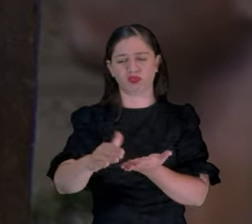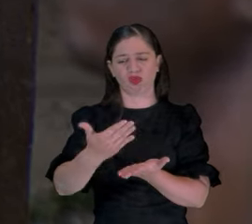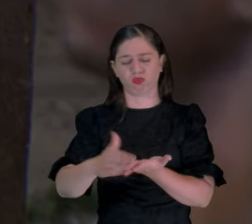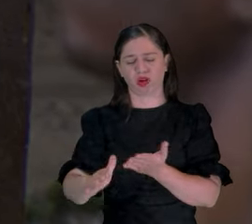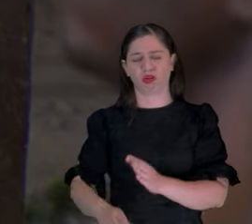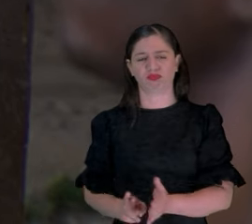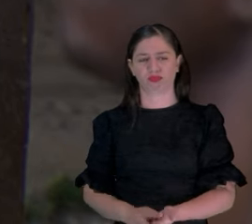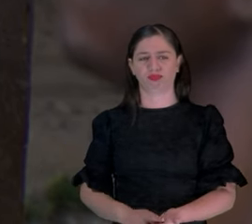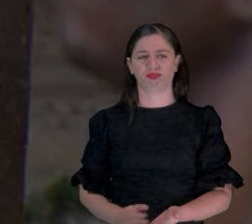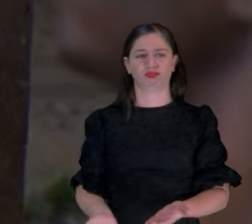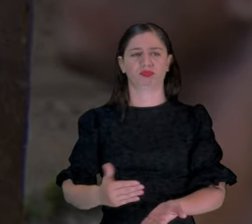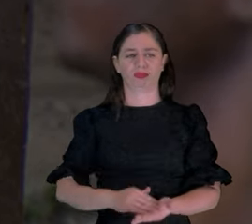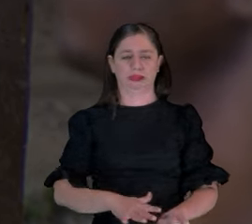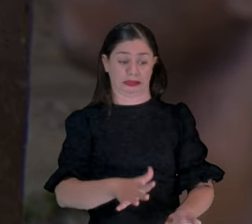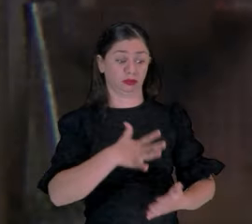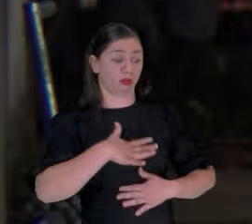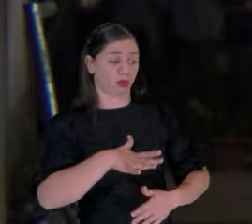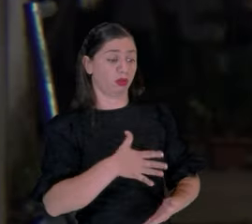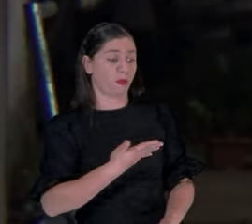Tranquilo, mijo, que eso se recupera.